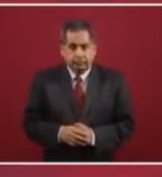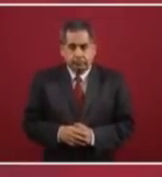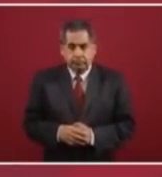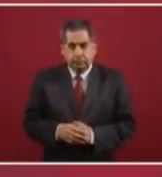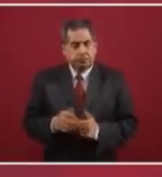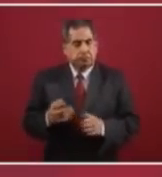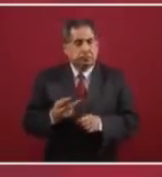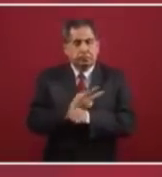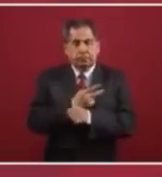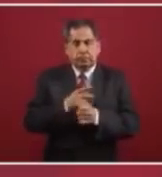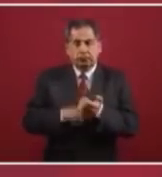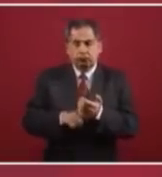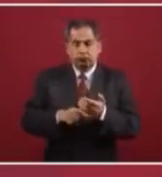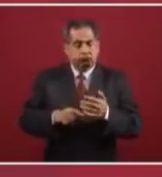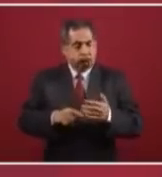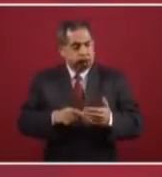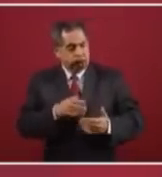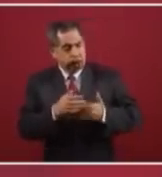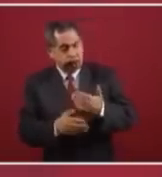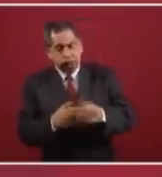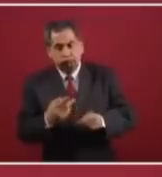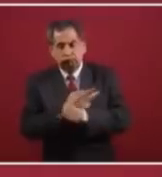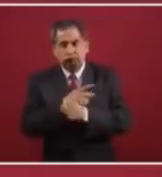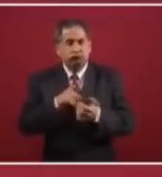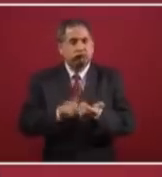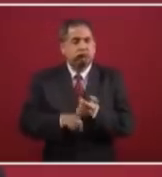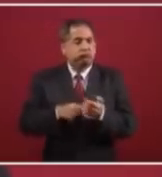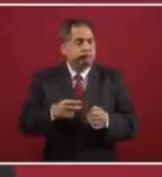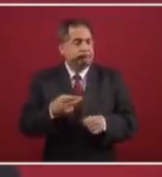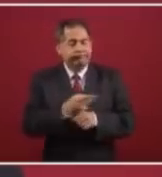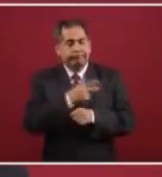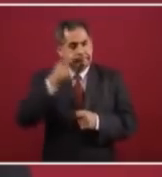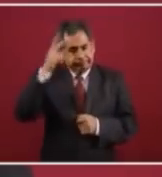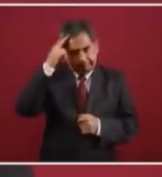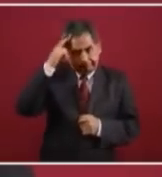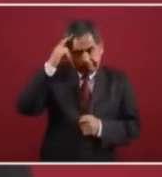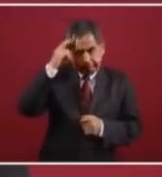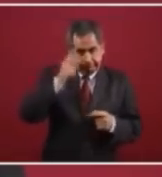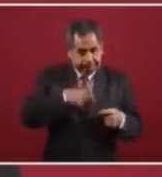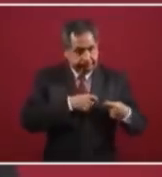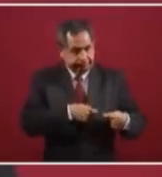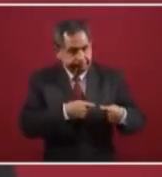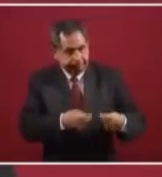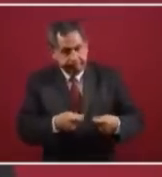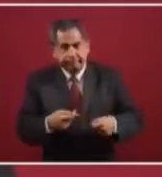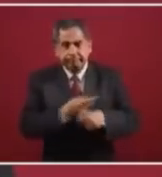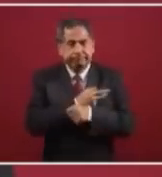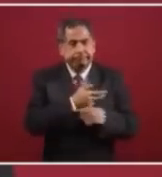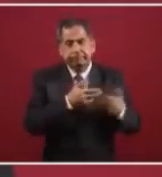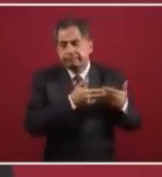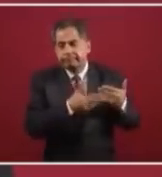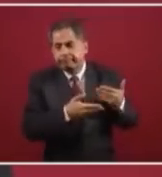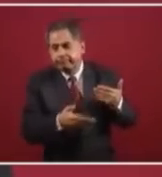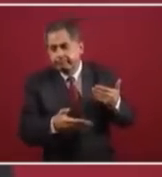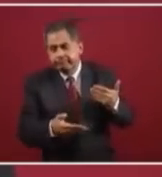dio como resultado el porfiriato? ¿O a qué condujo?